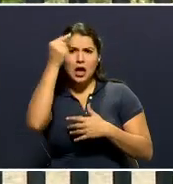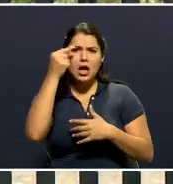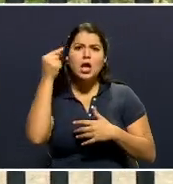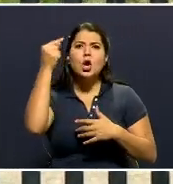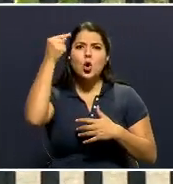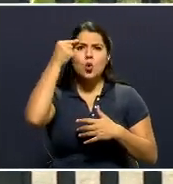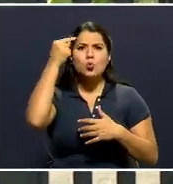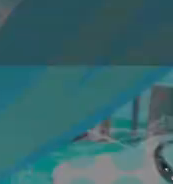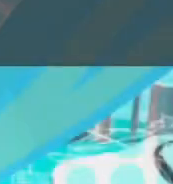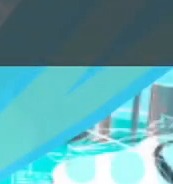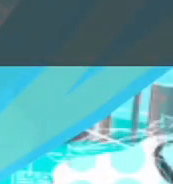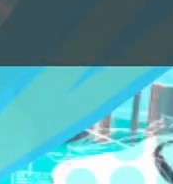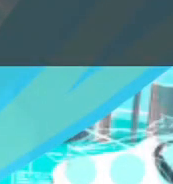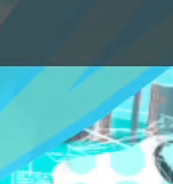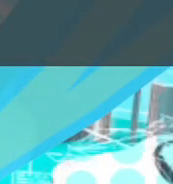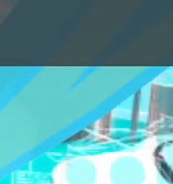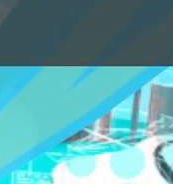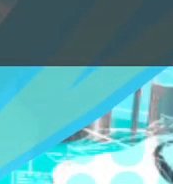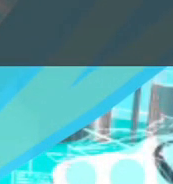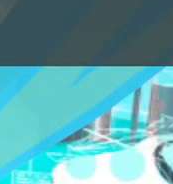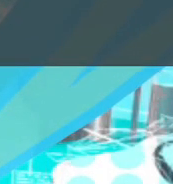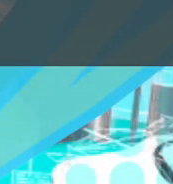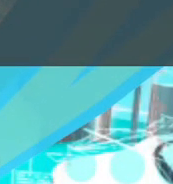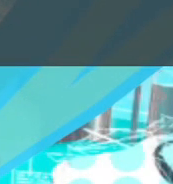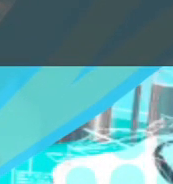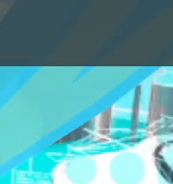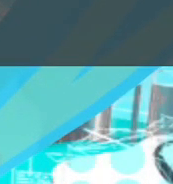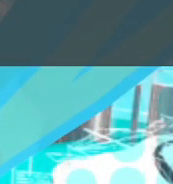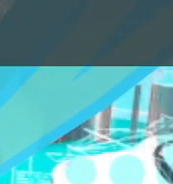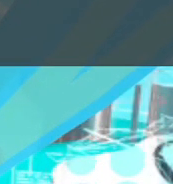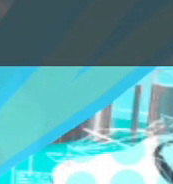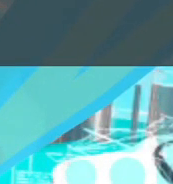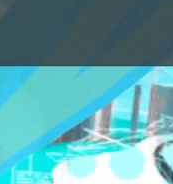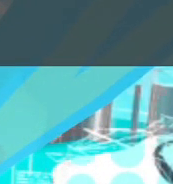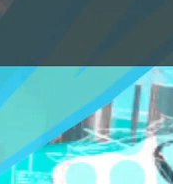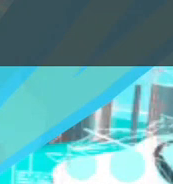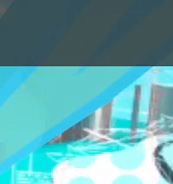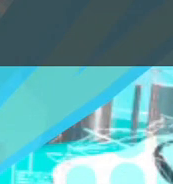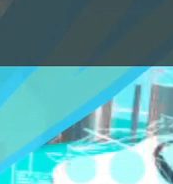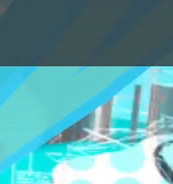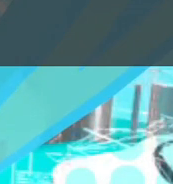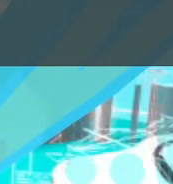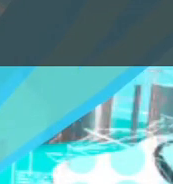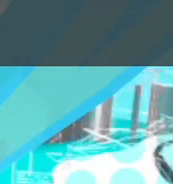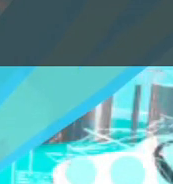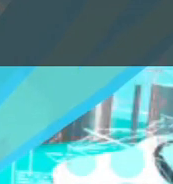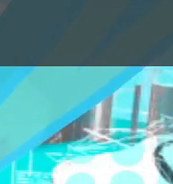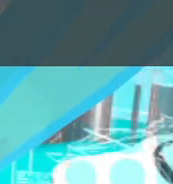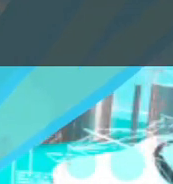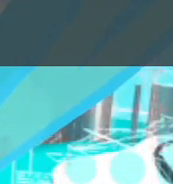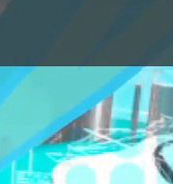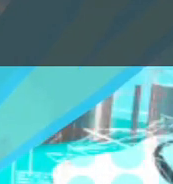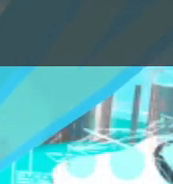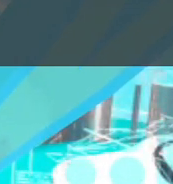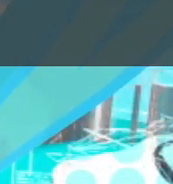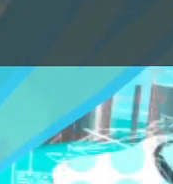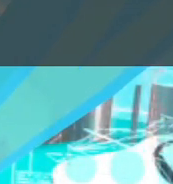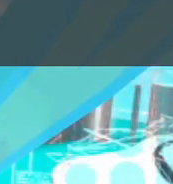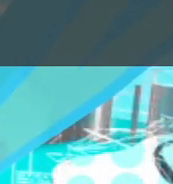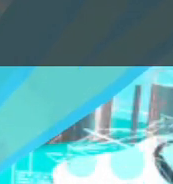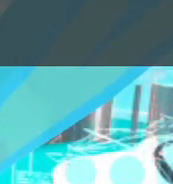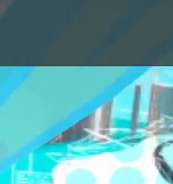de unidad nacional que se proclamó el año pasado, hace 2 años, digamos, que fue con apoyo de la Unidad